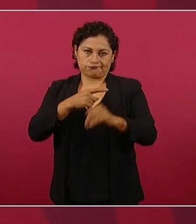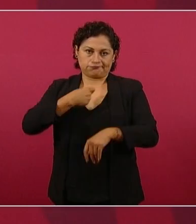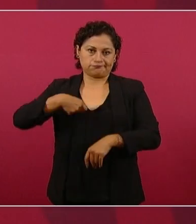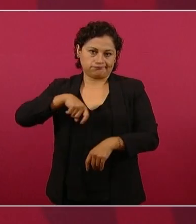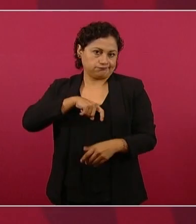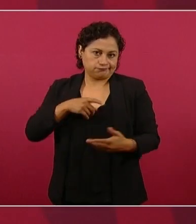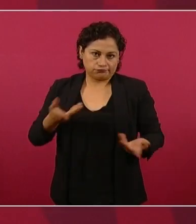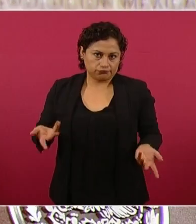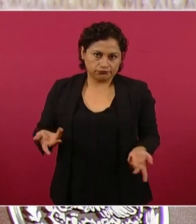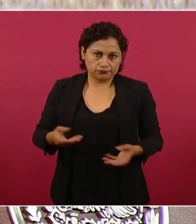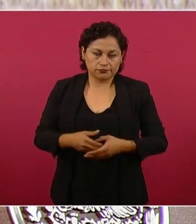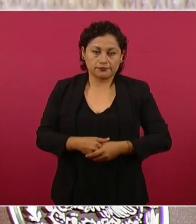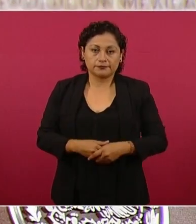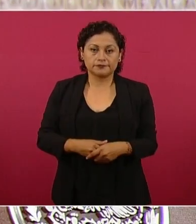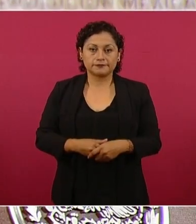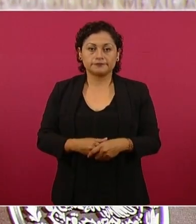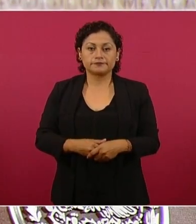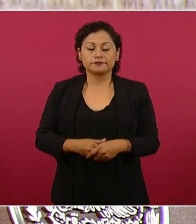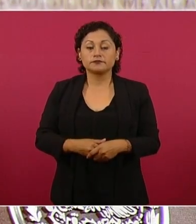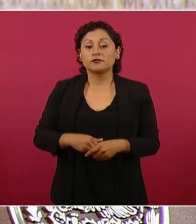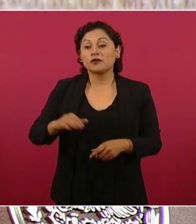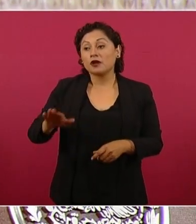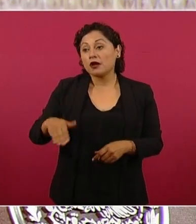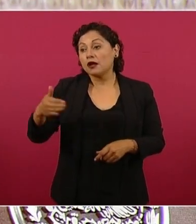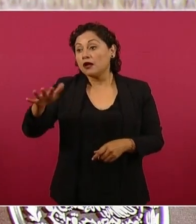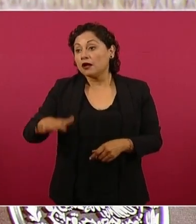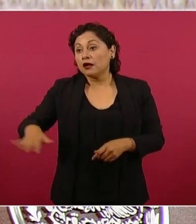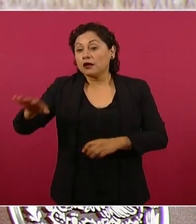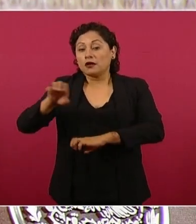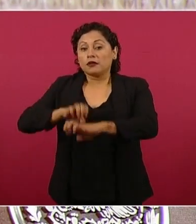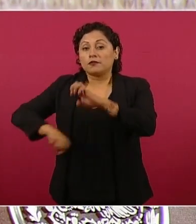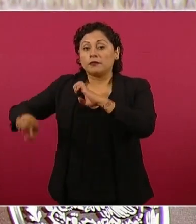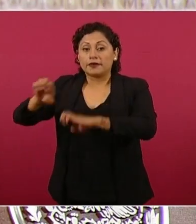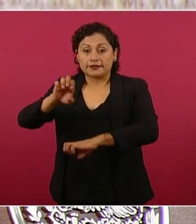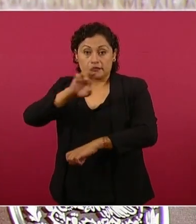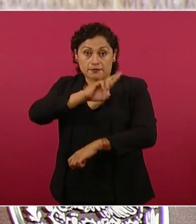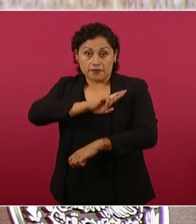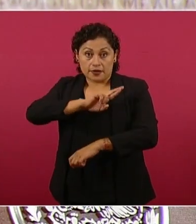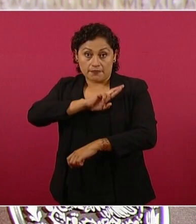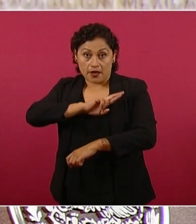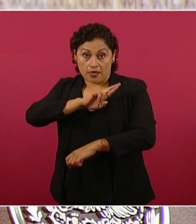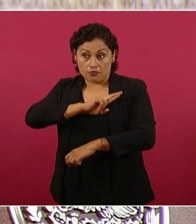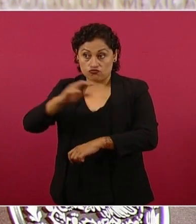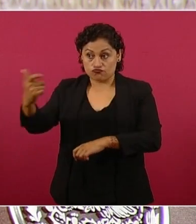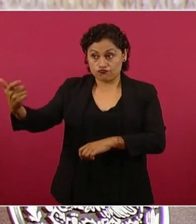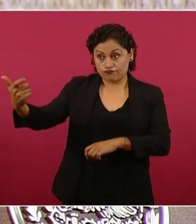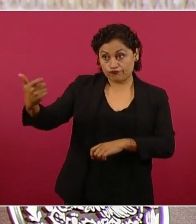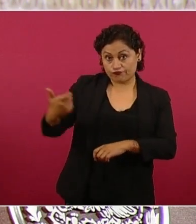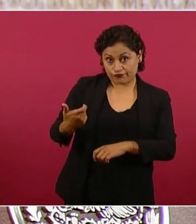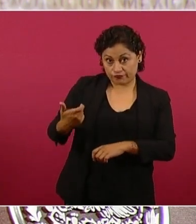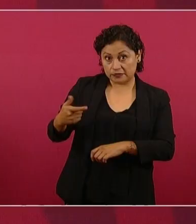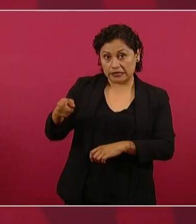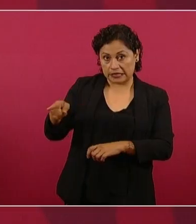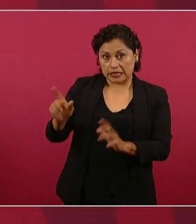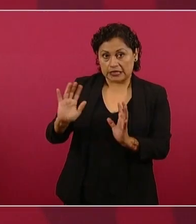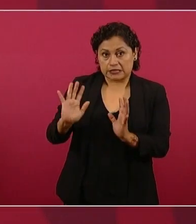y los inversionistas privados que ya estaban en la empresa,